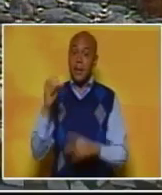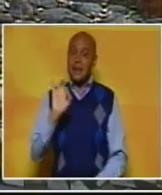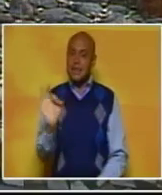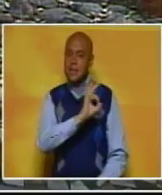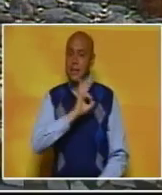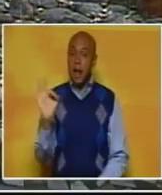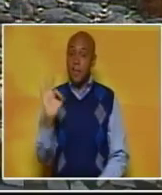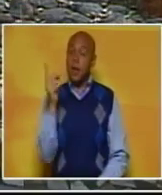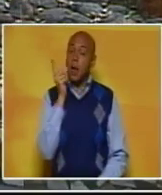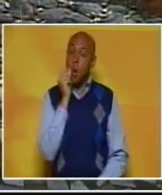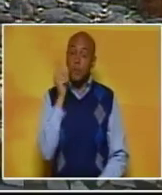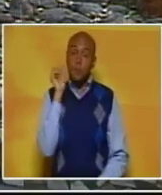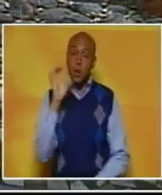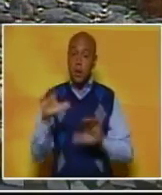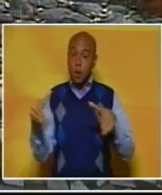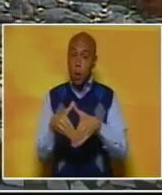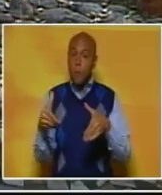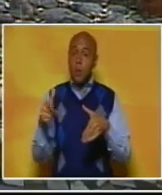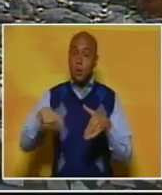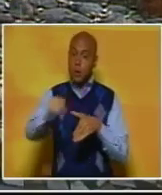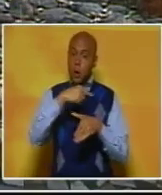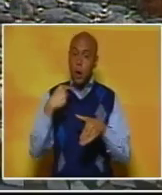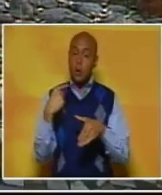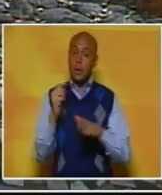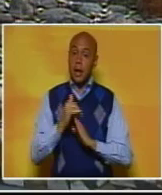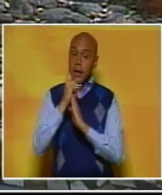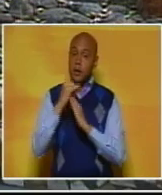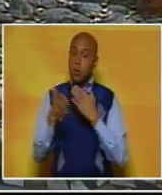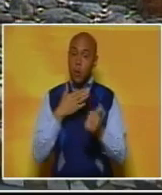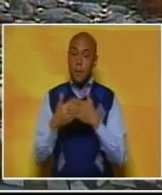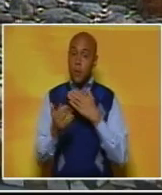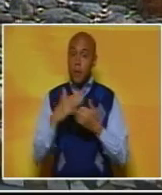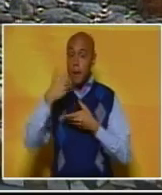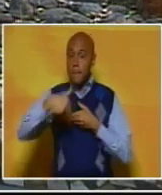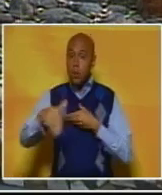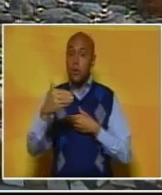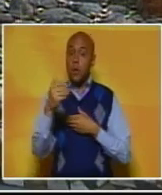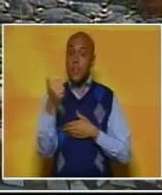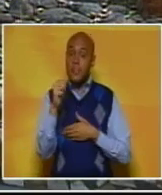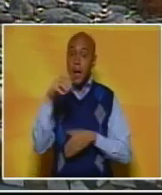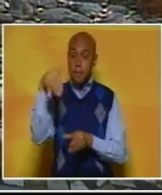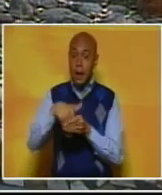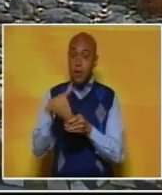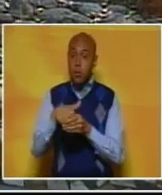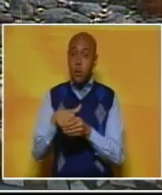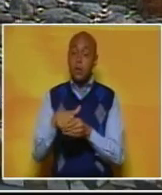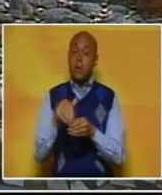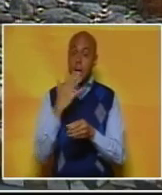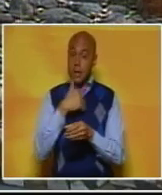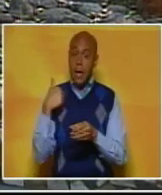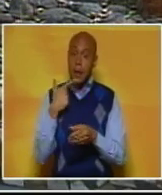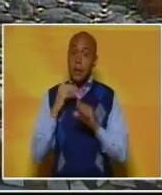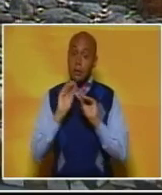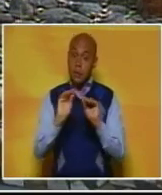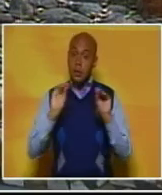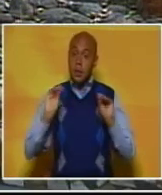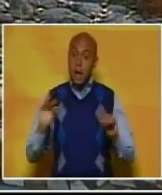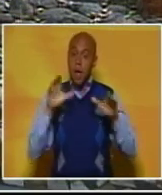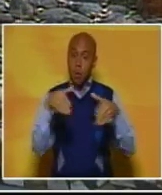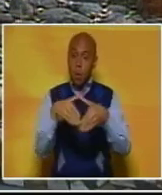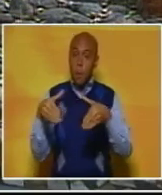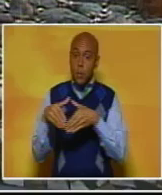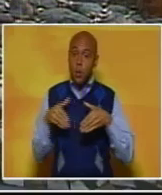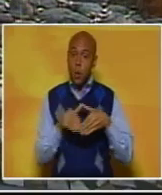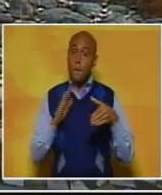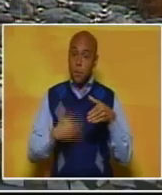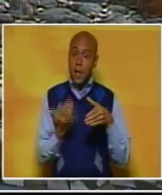va a amedrentar a dirigentes políticos y a ciudadanos de cara al próximo 10 de marzo cuando están convocando a todos los sectores del país